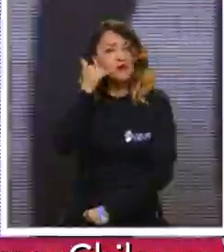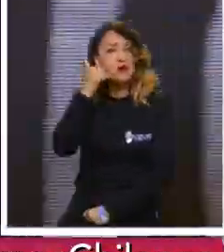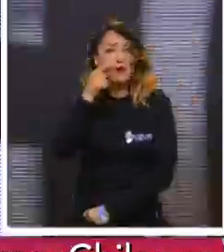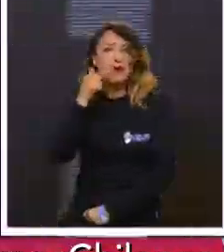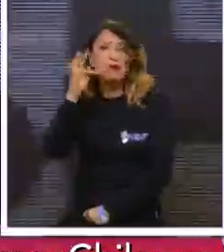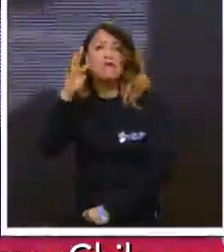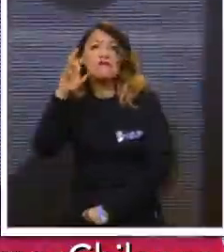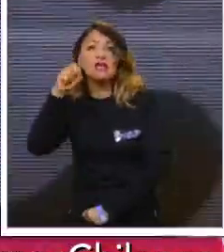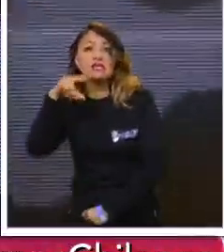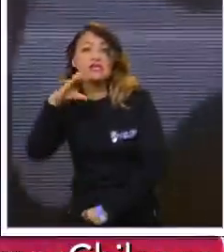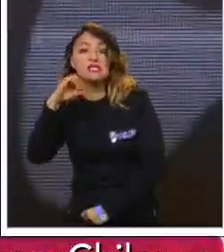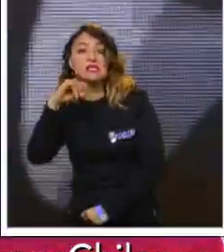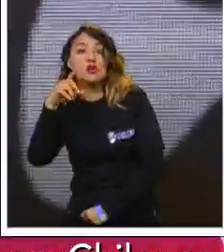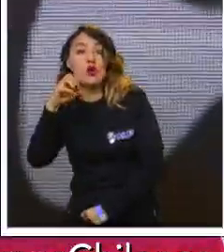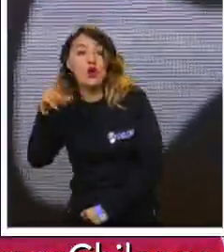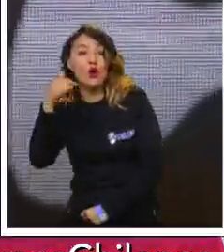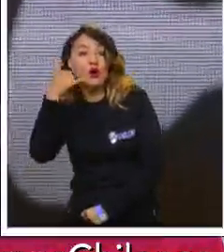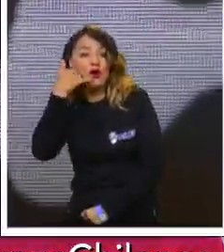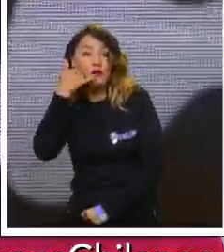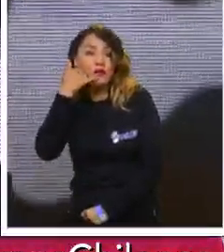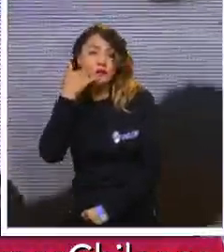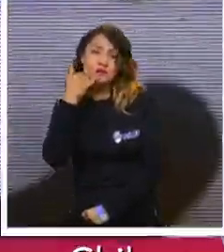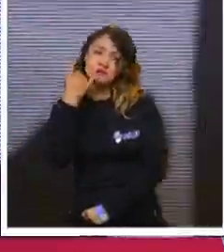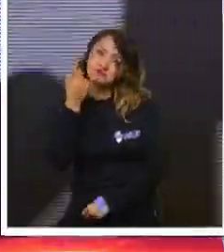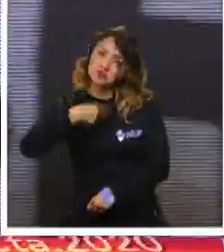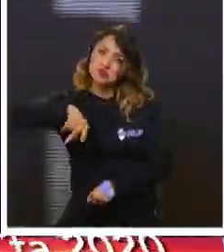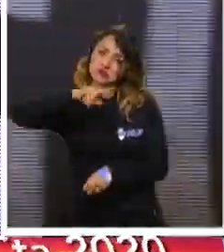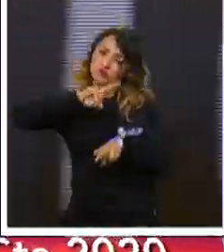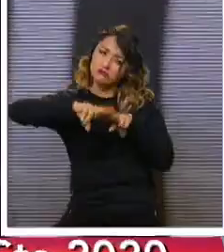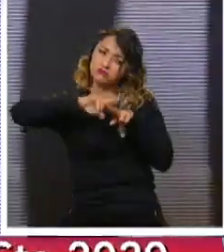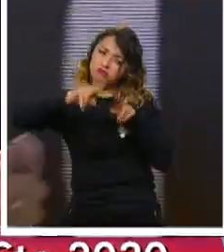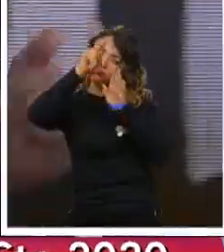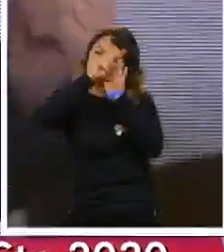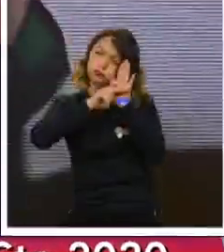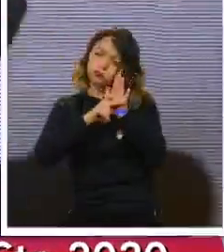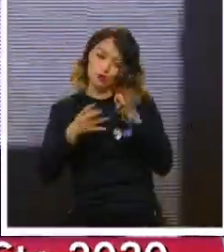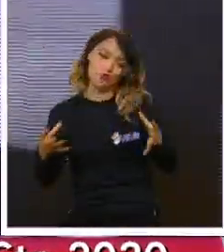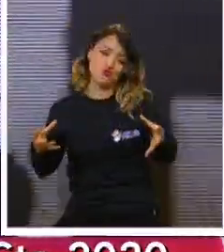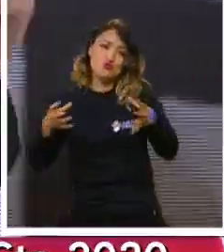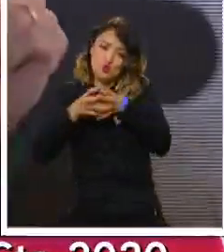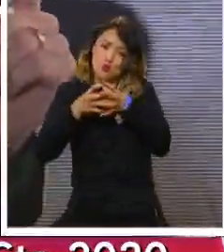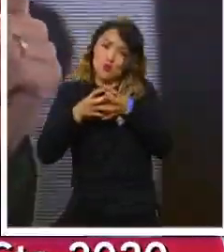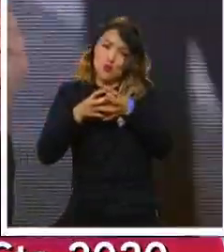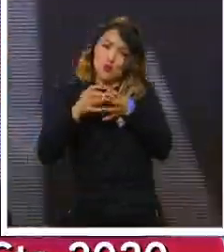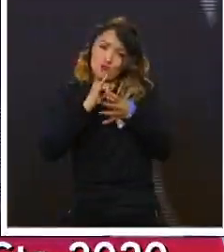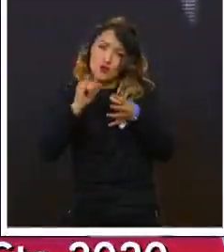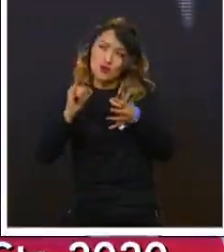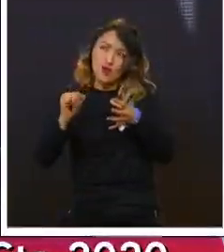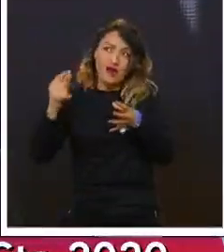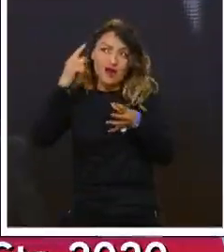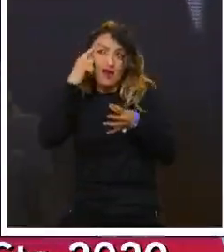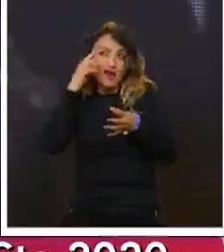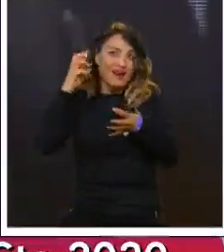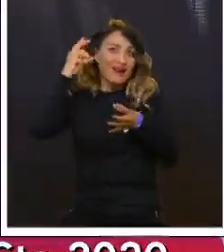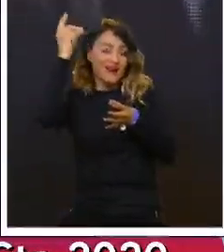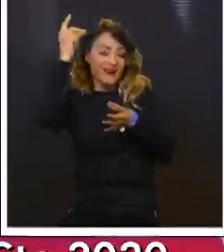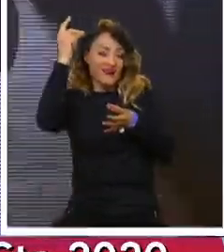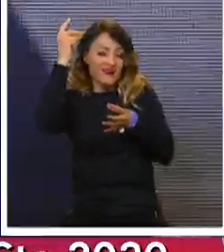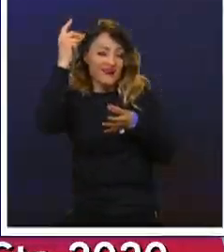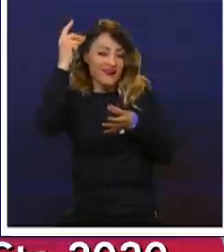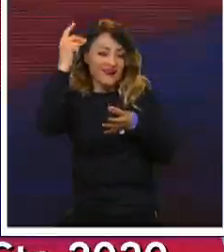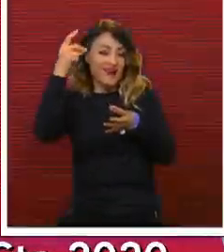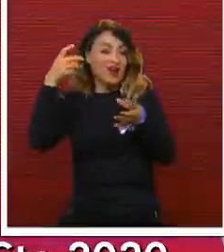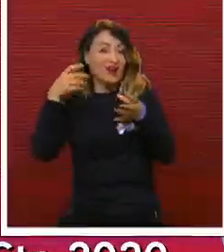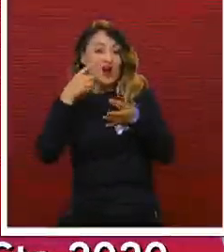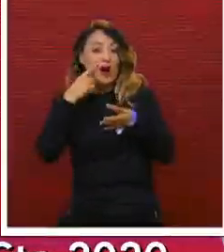¿por qué no hacemos un proyecto colectivo? Y nunca lo había hecho. Entonces, después me puse a pensar... que en lo